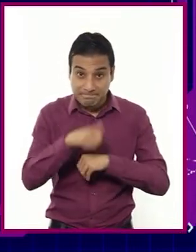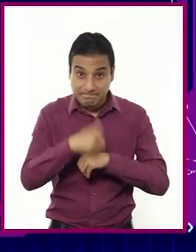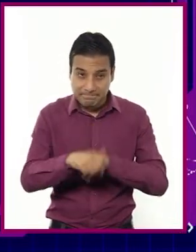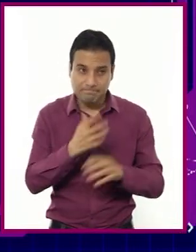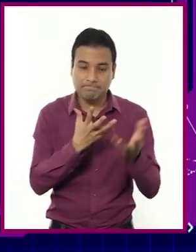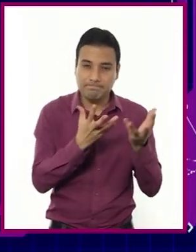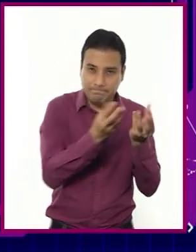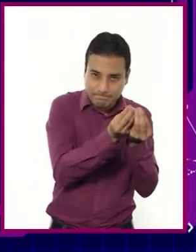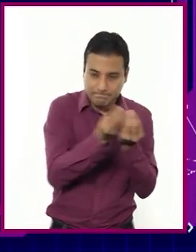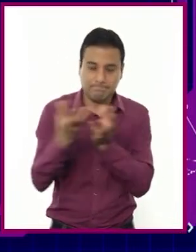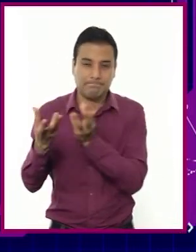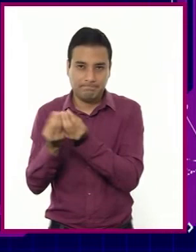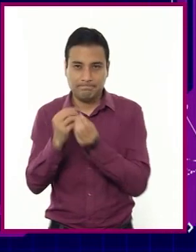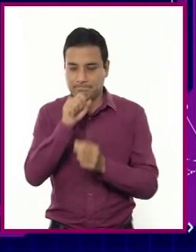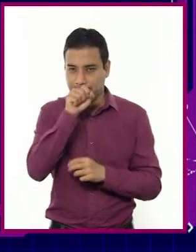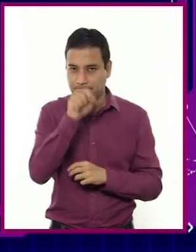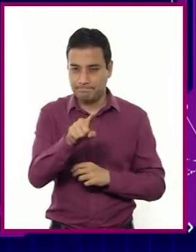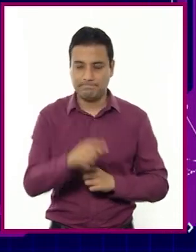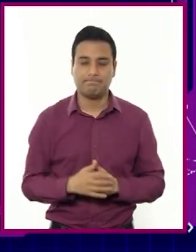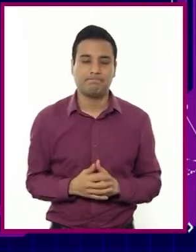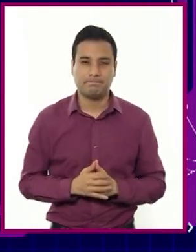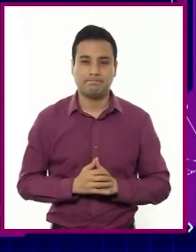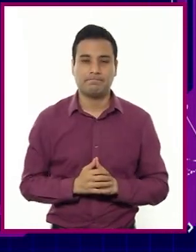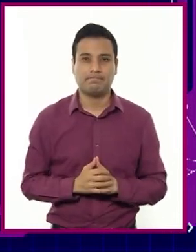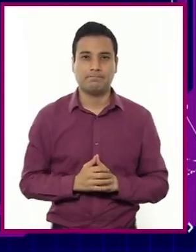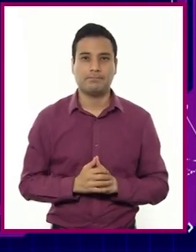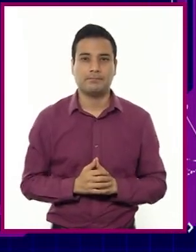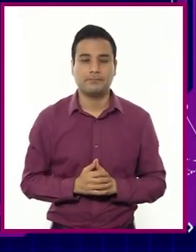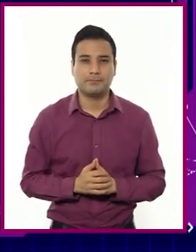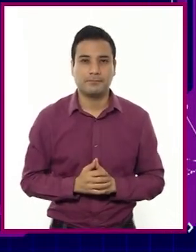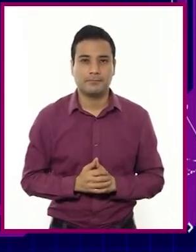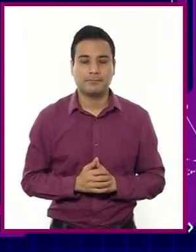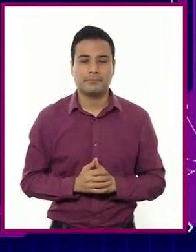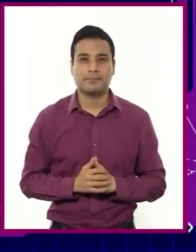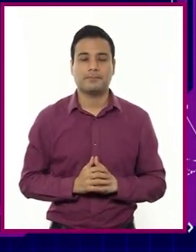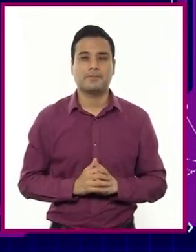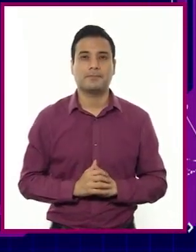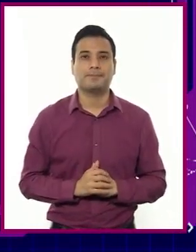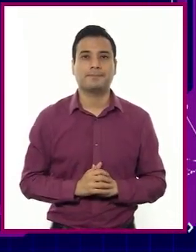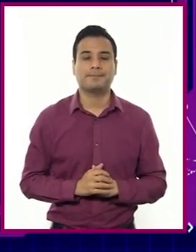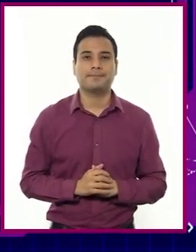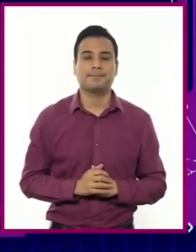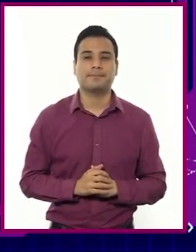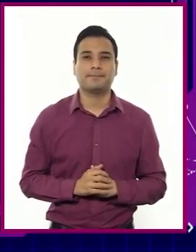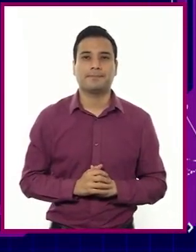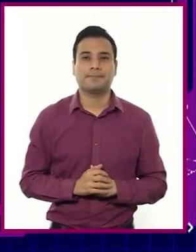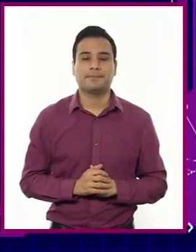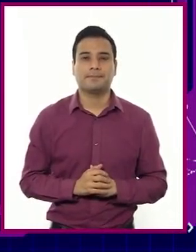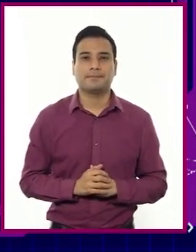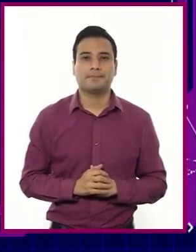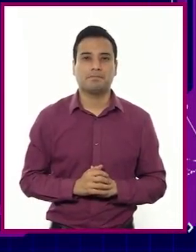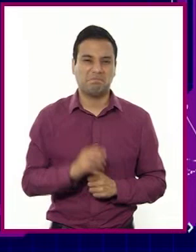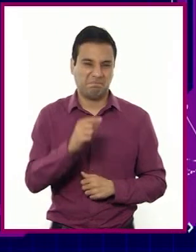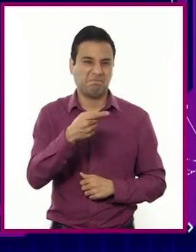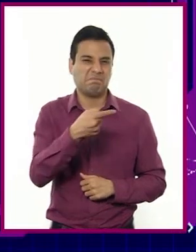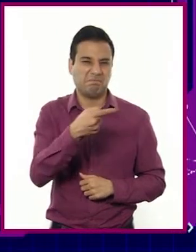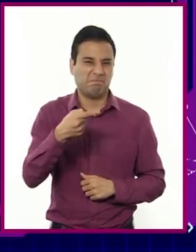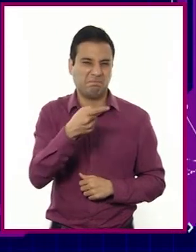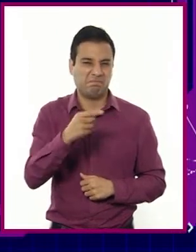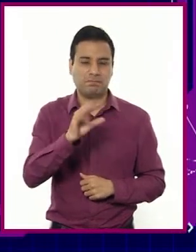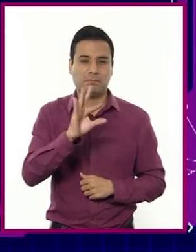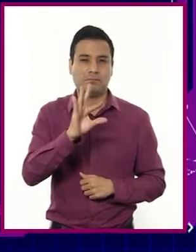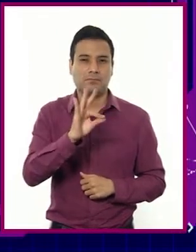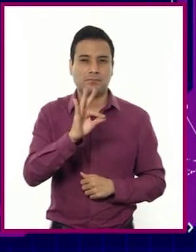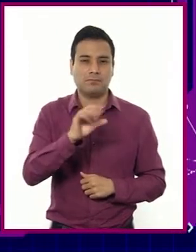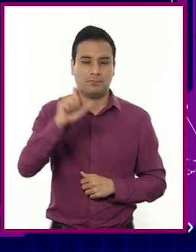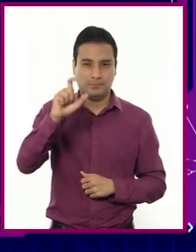de las propiedades de la igualdad. En este caso, restamos de manera simultánea en los dos miembros de la ecuación 40x